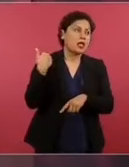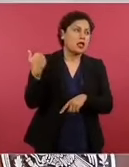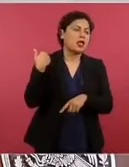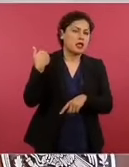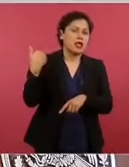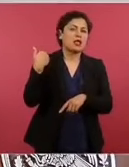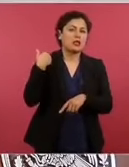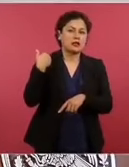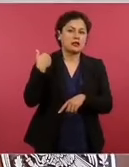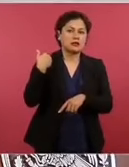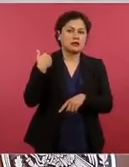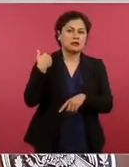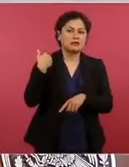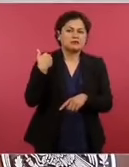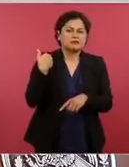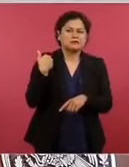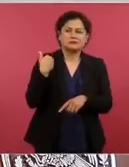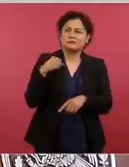que digan que sí,